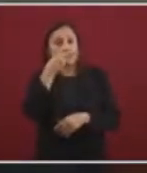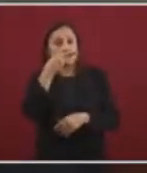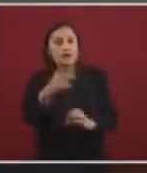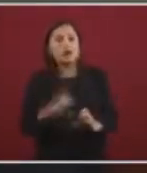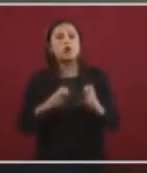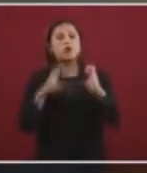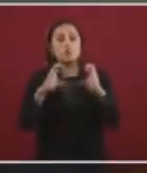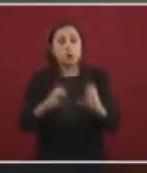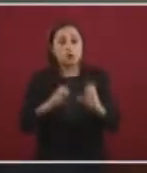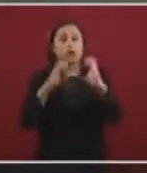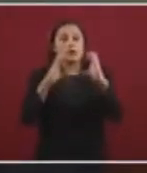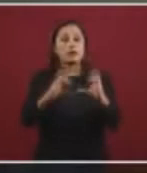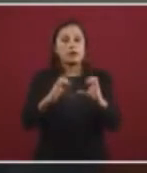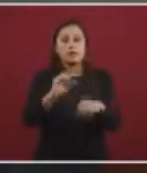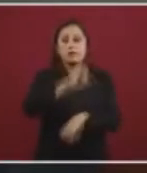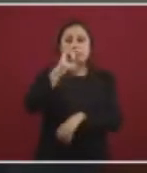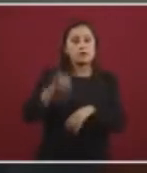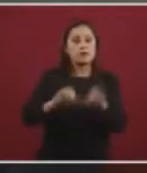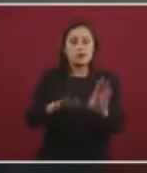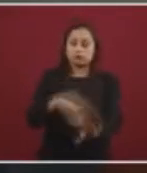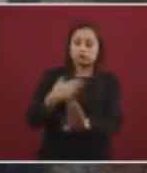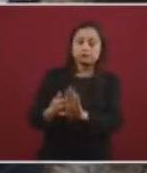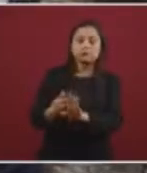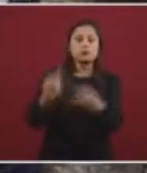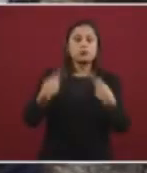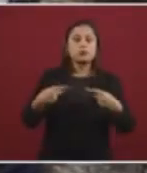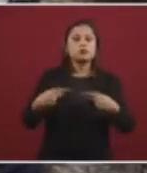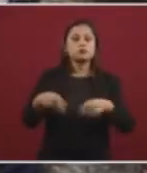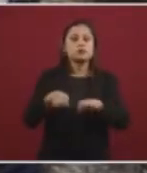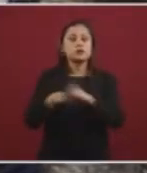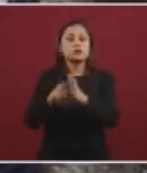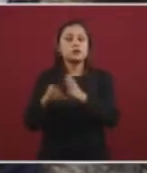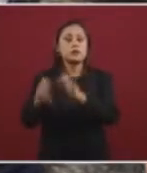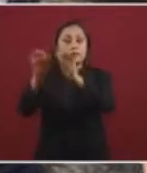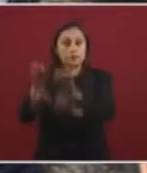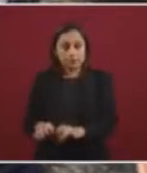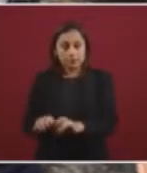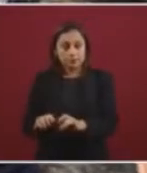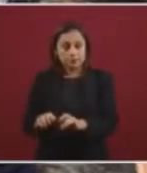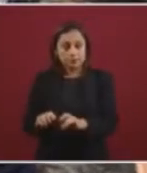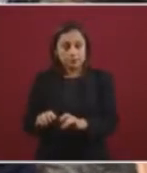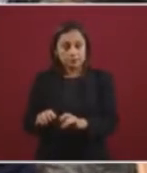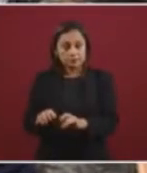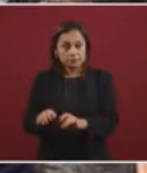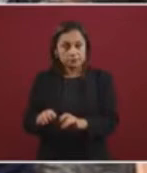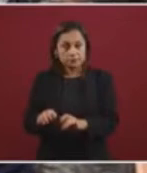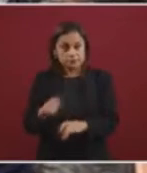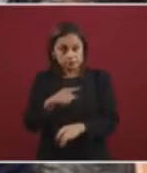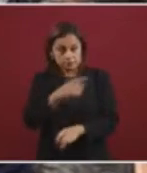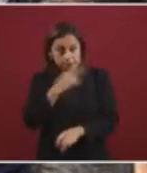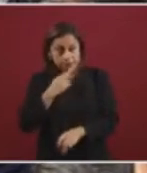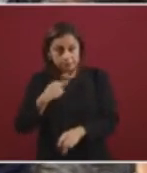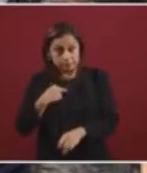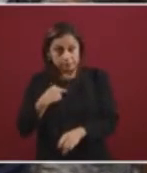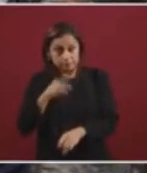estigmatizar el ejercicio del periodismo o a los y las periodistas? Podría responderme